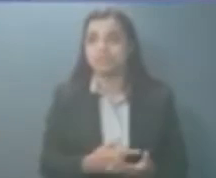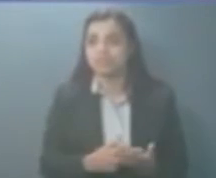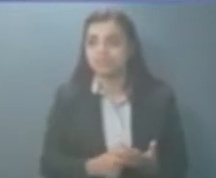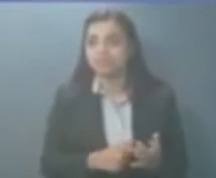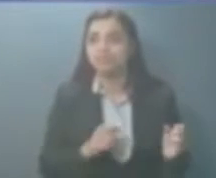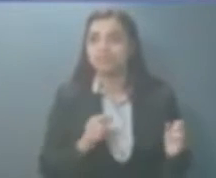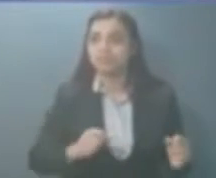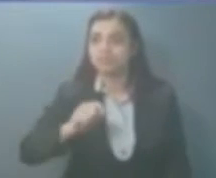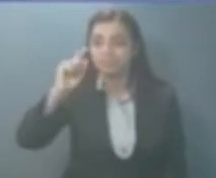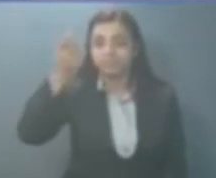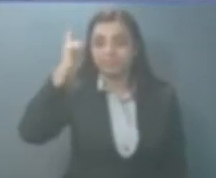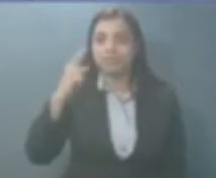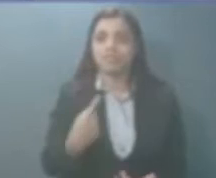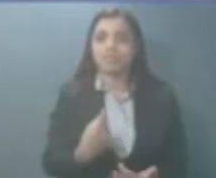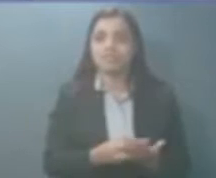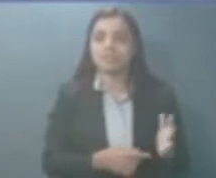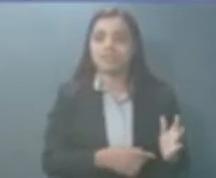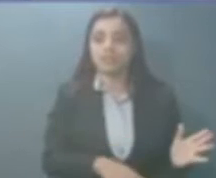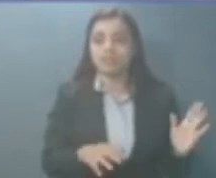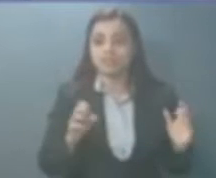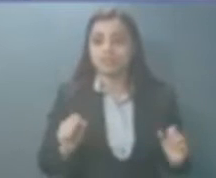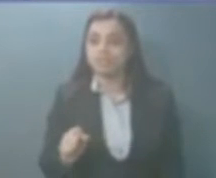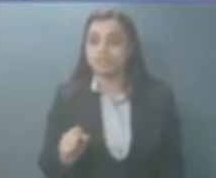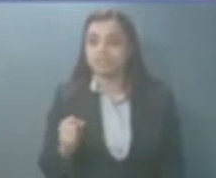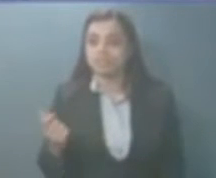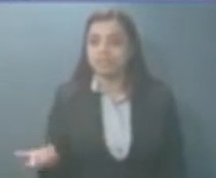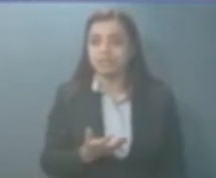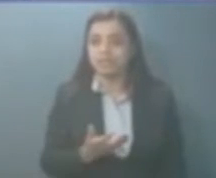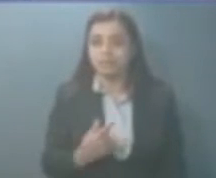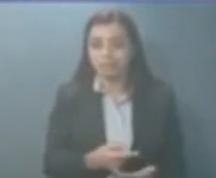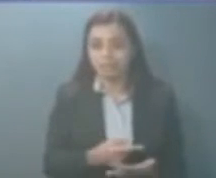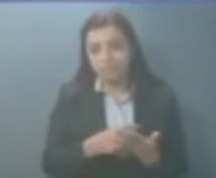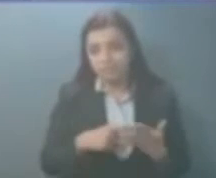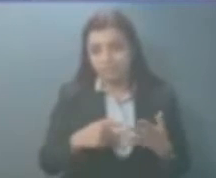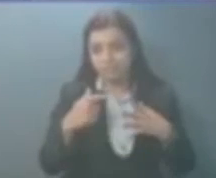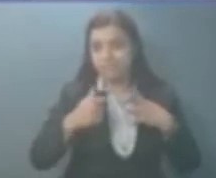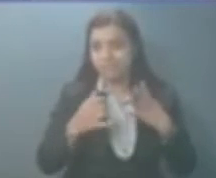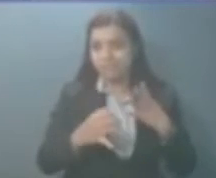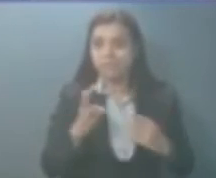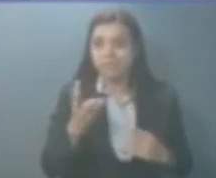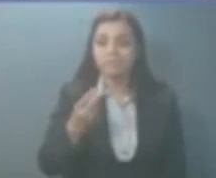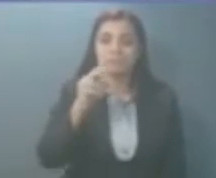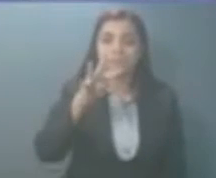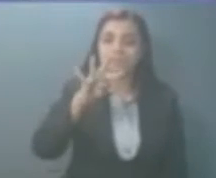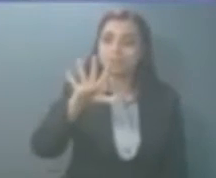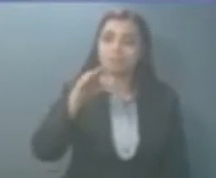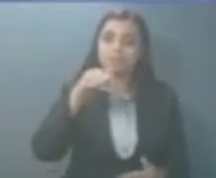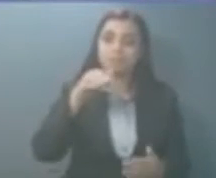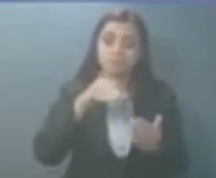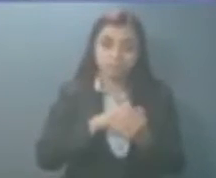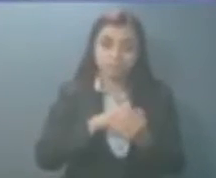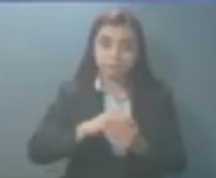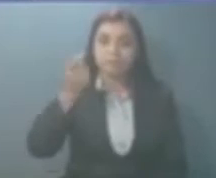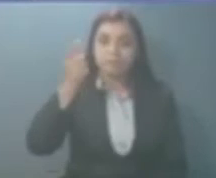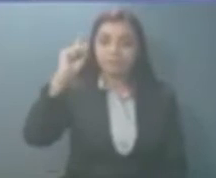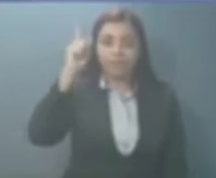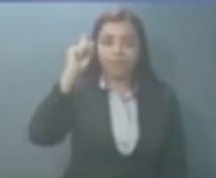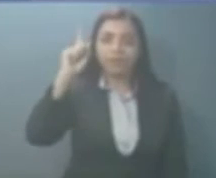docentes que están ejerciendo, que a nivel nacional son cerca de 45 mil docentes